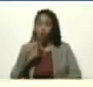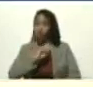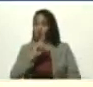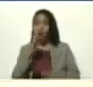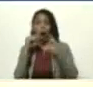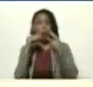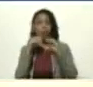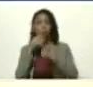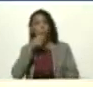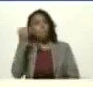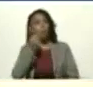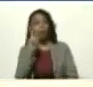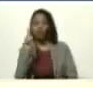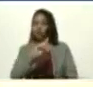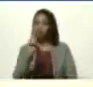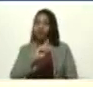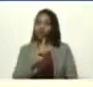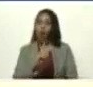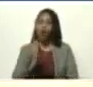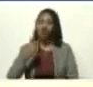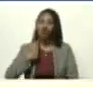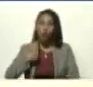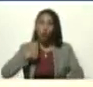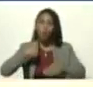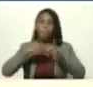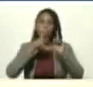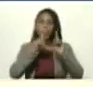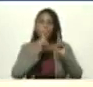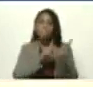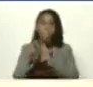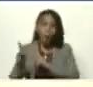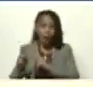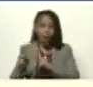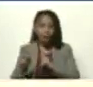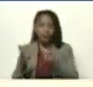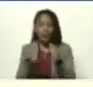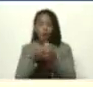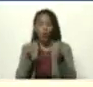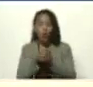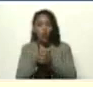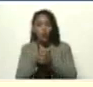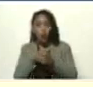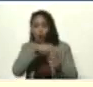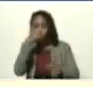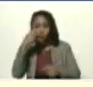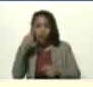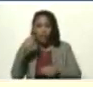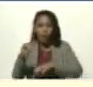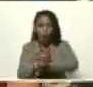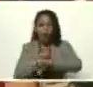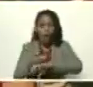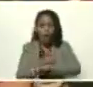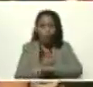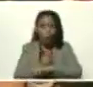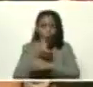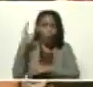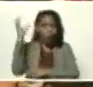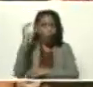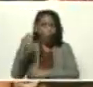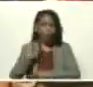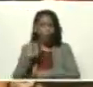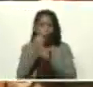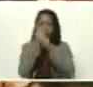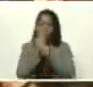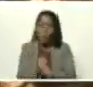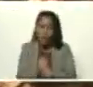hablar. Es un plan de la mafia narcotraficante que gobierna Colombia. Así que yo espero